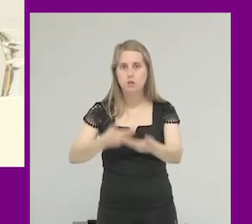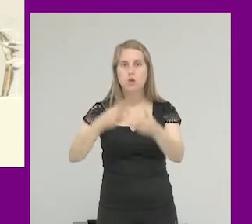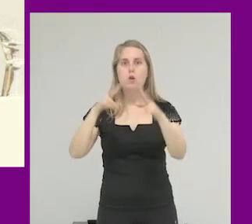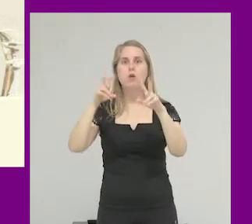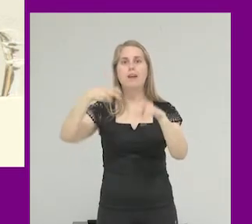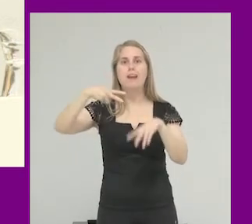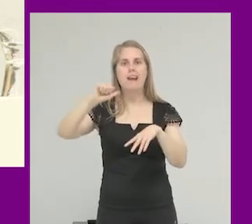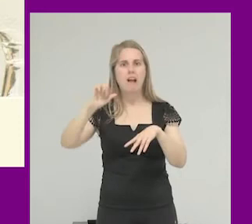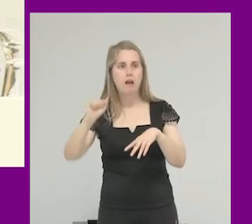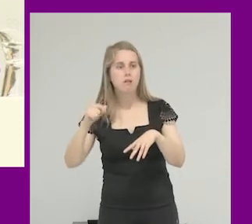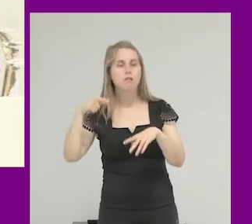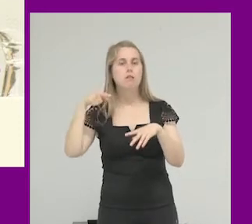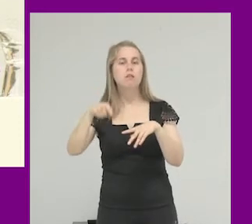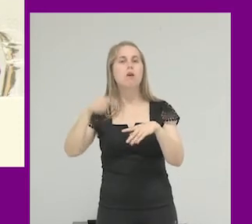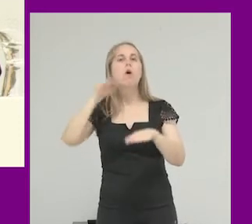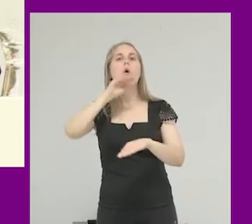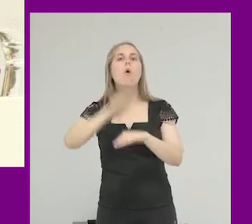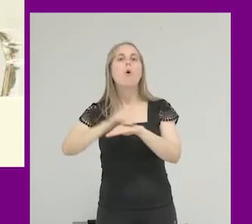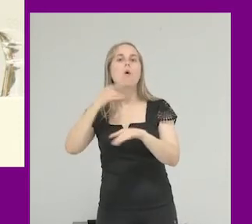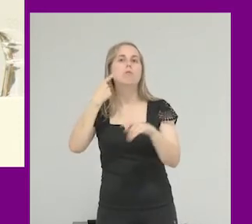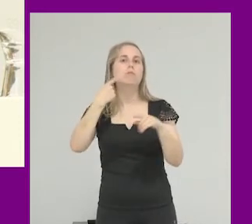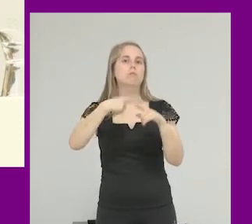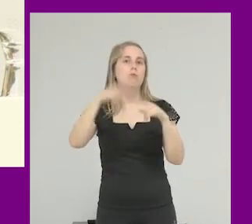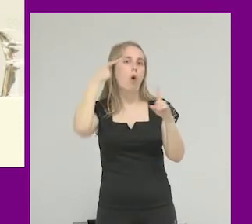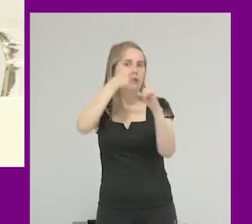en la que tienes que cumplir una serie de